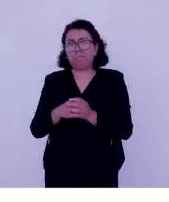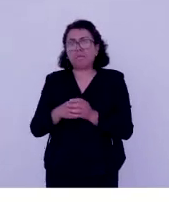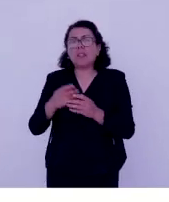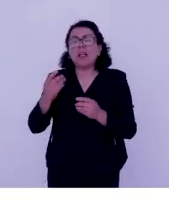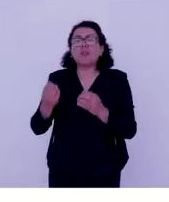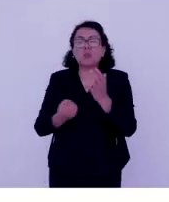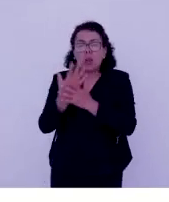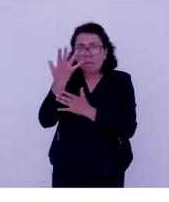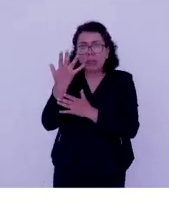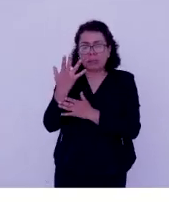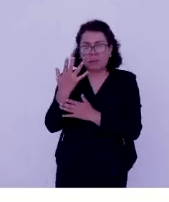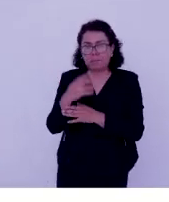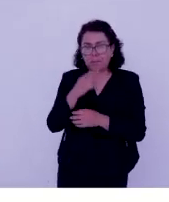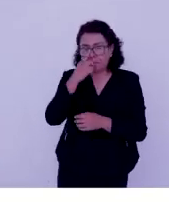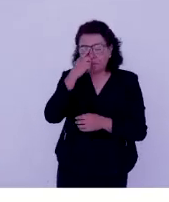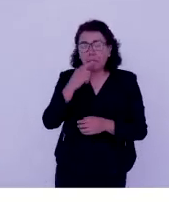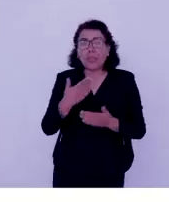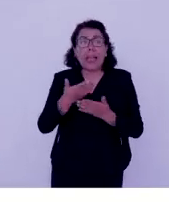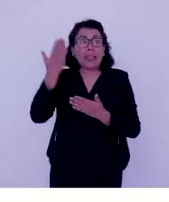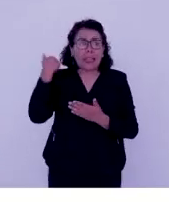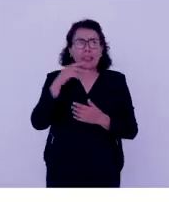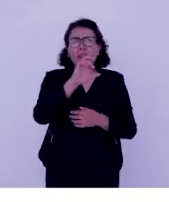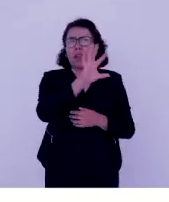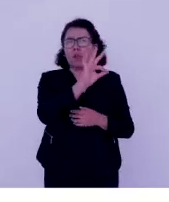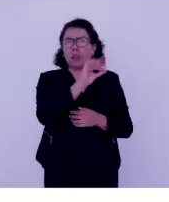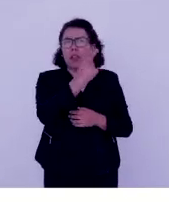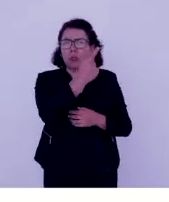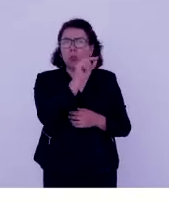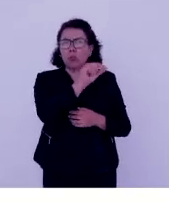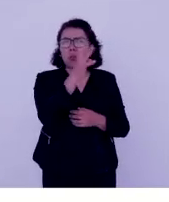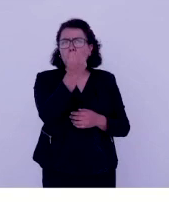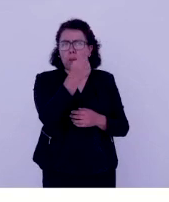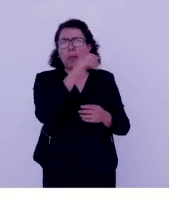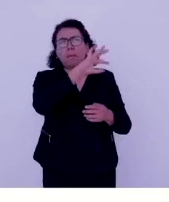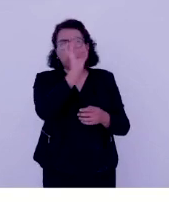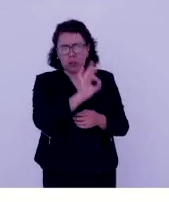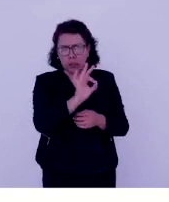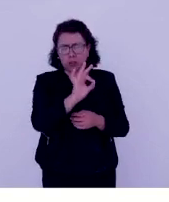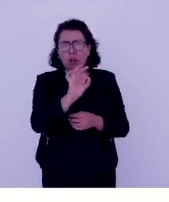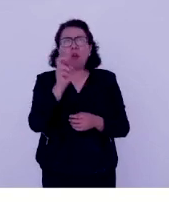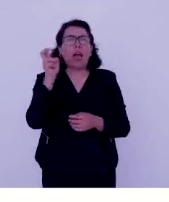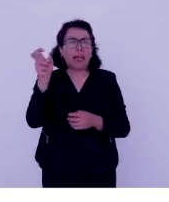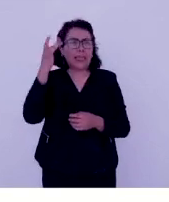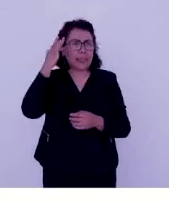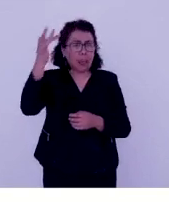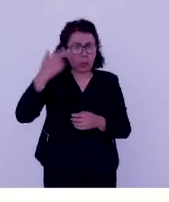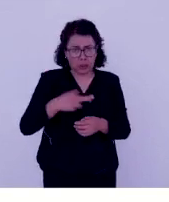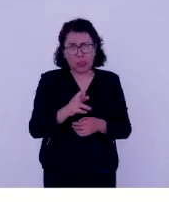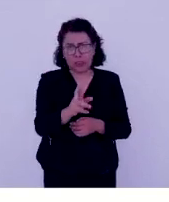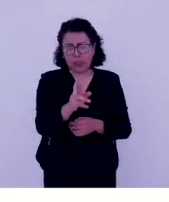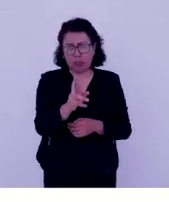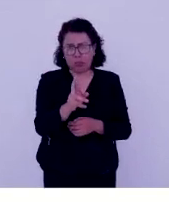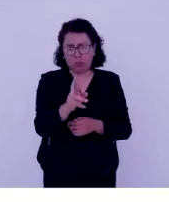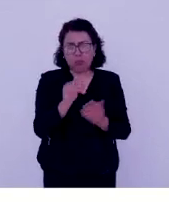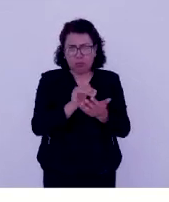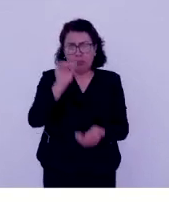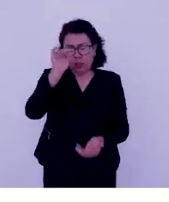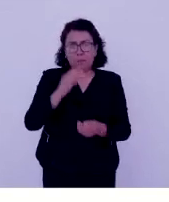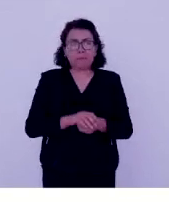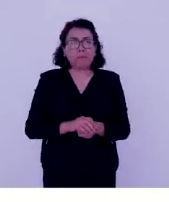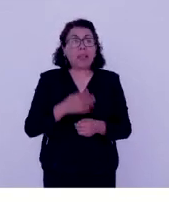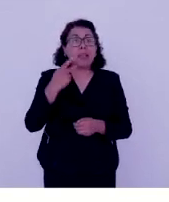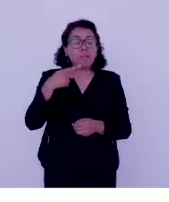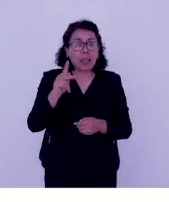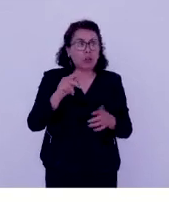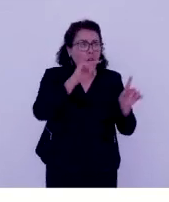promociones aquí en Querétaro y de un 41.21 por en San Juan del Río aunque también debe decirse